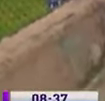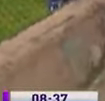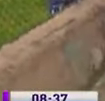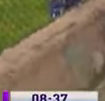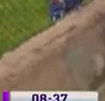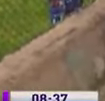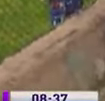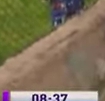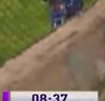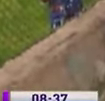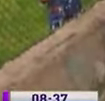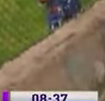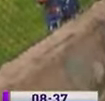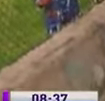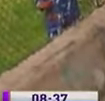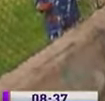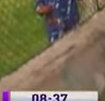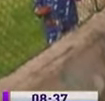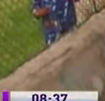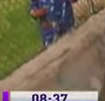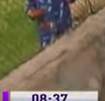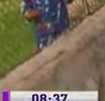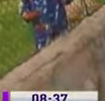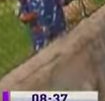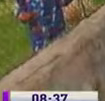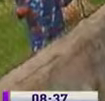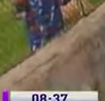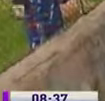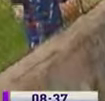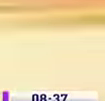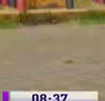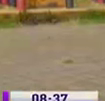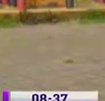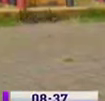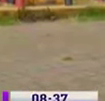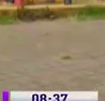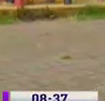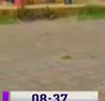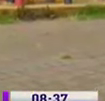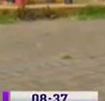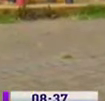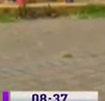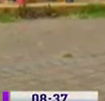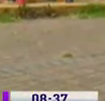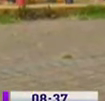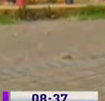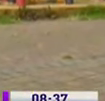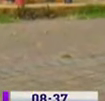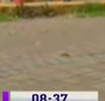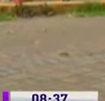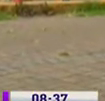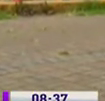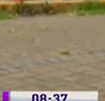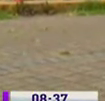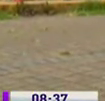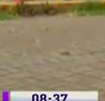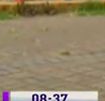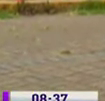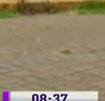Minda. Sí, con el perro Minda. Circula, circula. Vecinito, vecinita, cuide su mascota